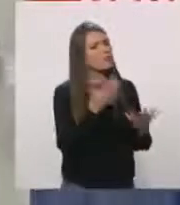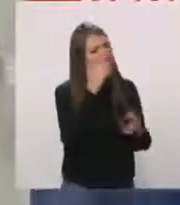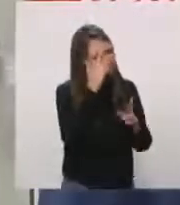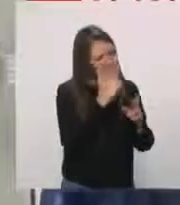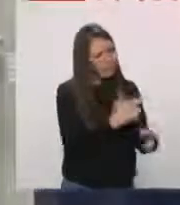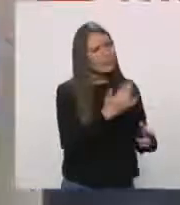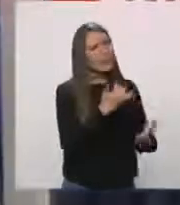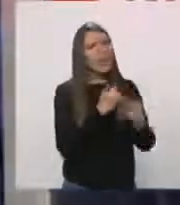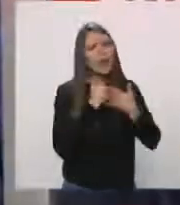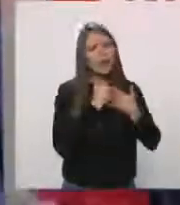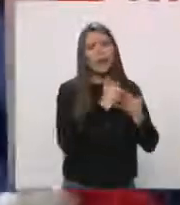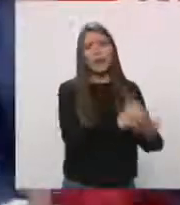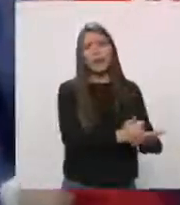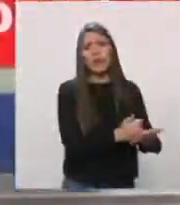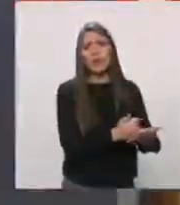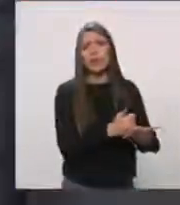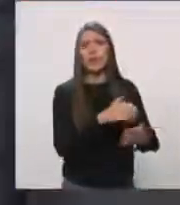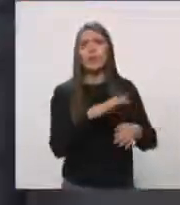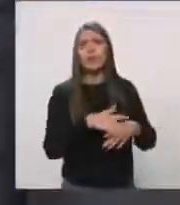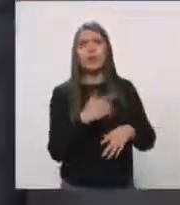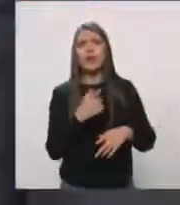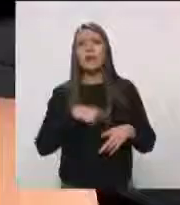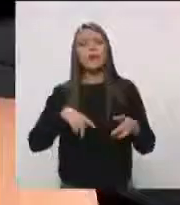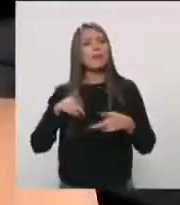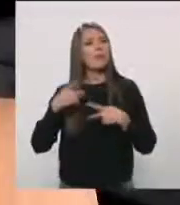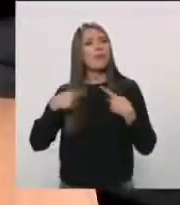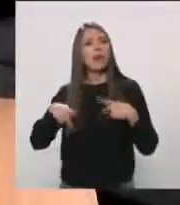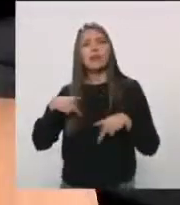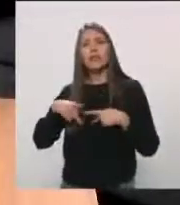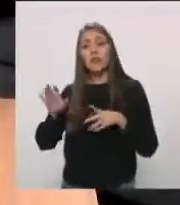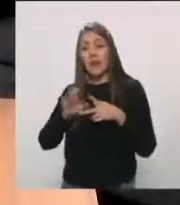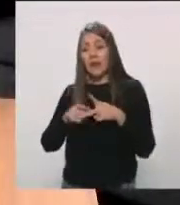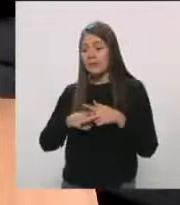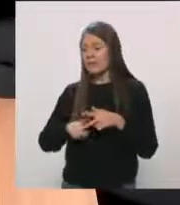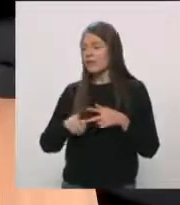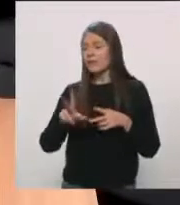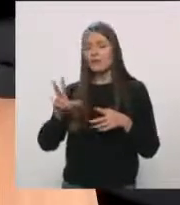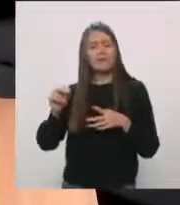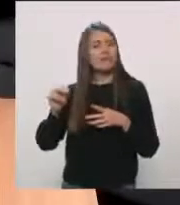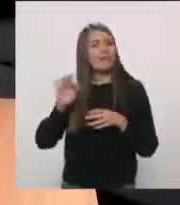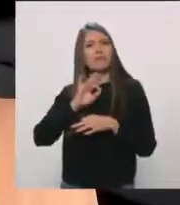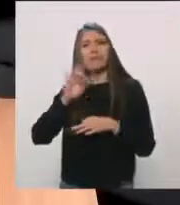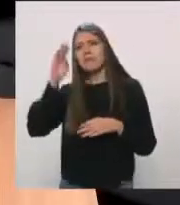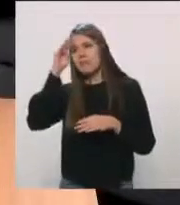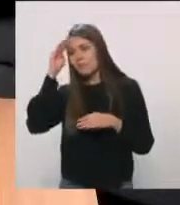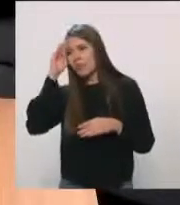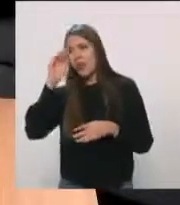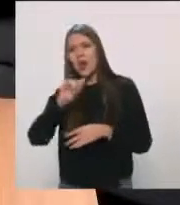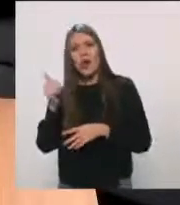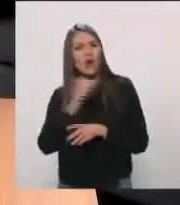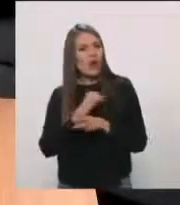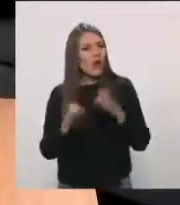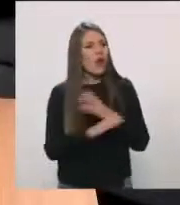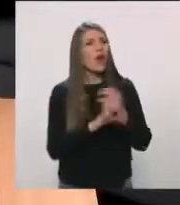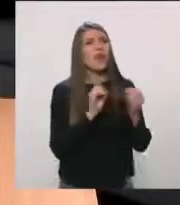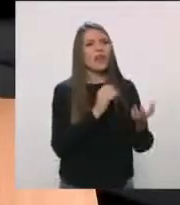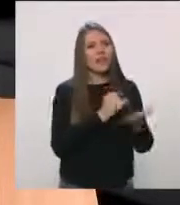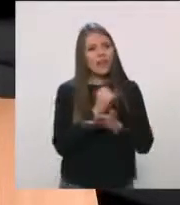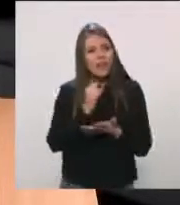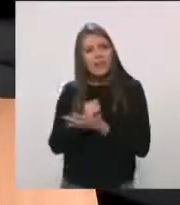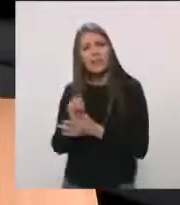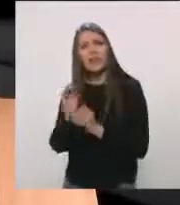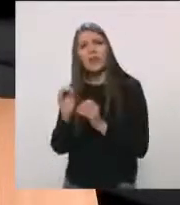práctica, porque al principio la gente no tiene cabeza ni energía para tomar decisiones, para hacer las tareas de